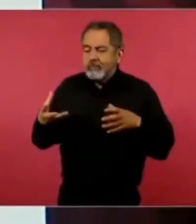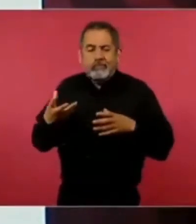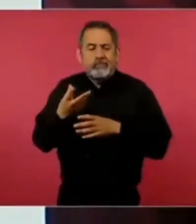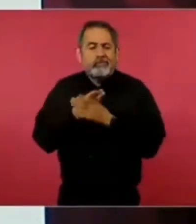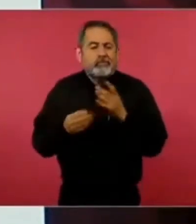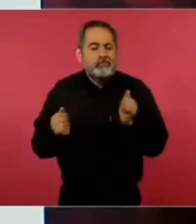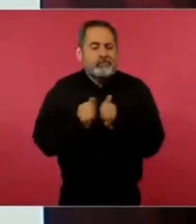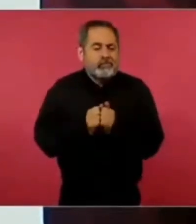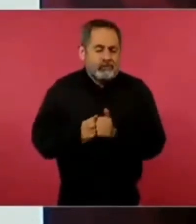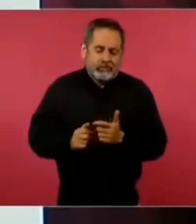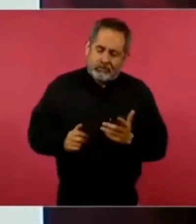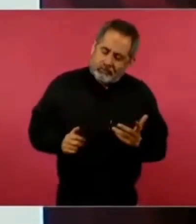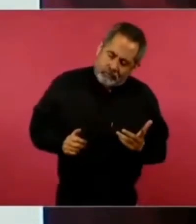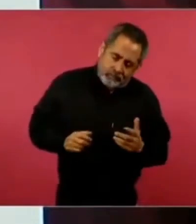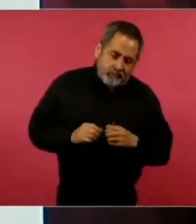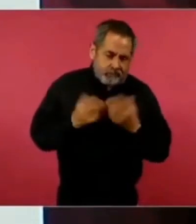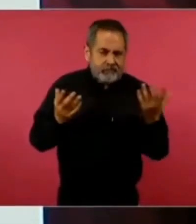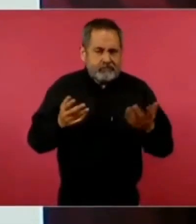delincuencia?